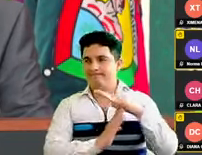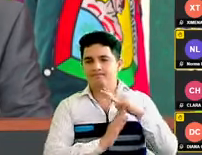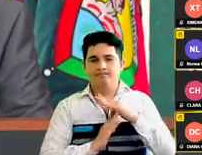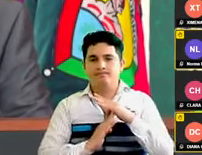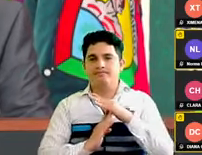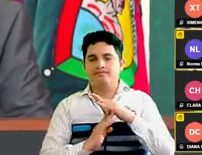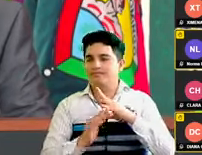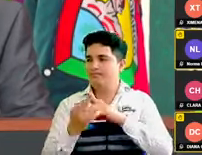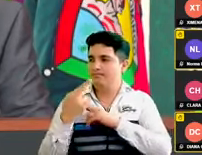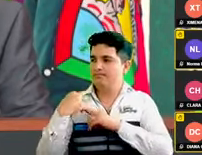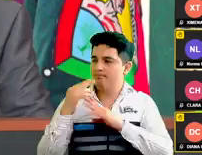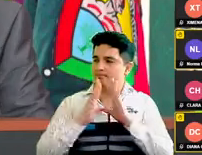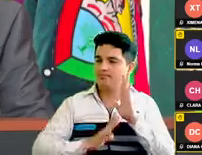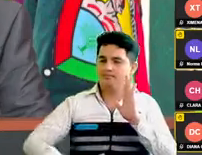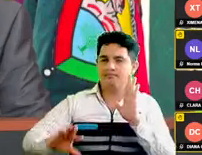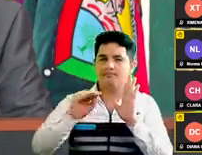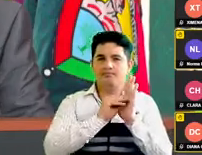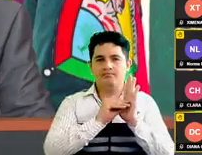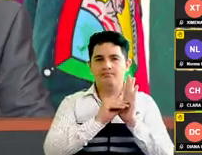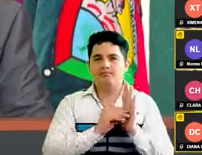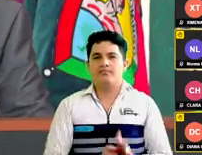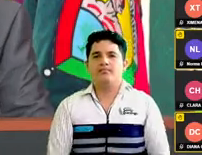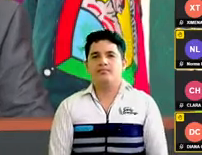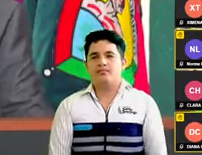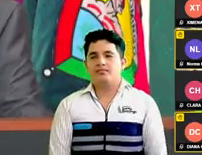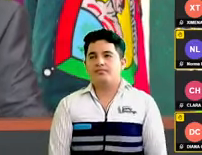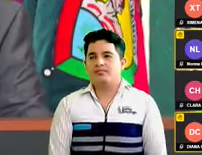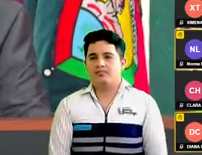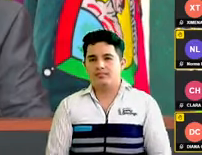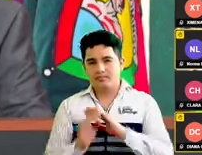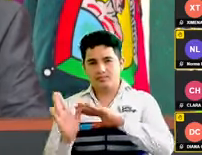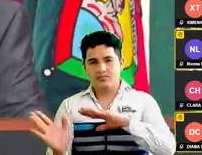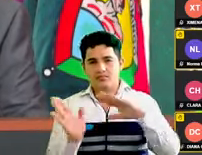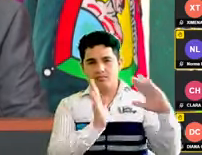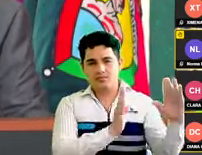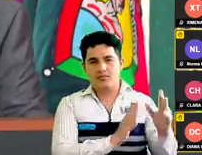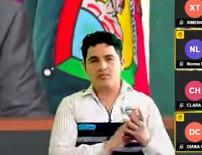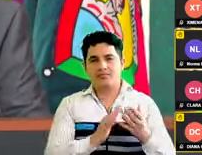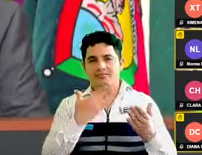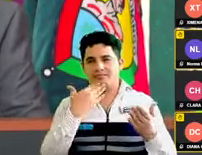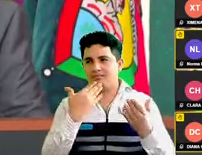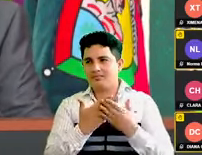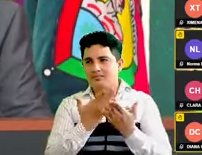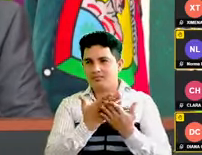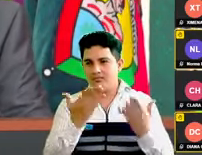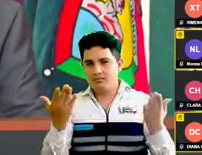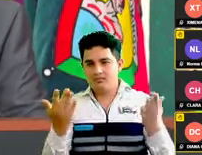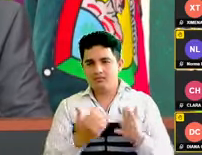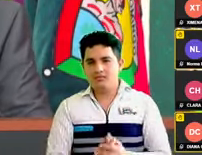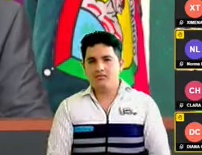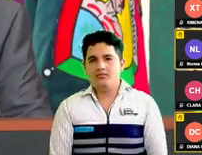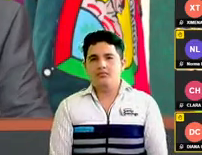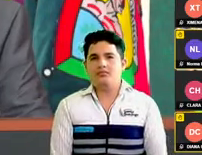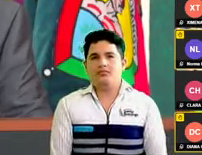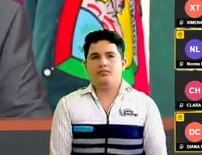la responsabilidad de todos. También quiero agradecer